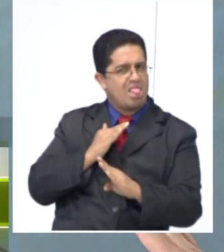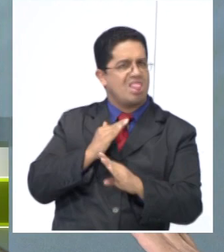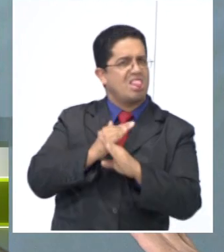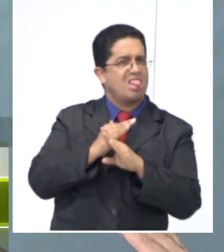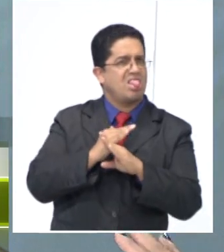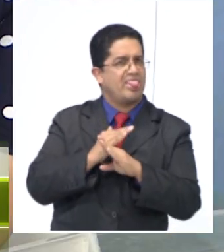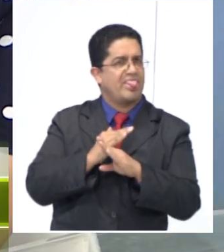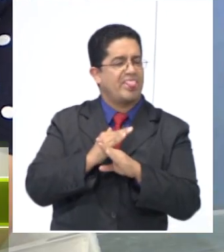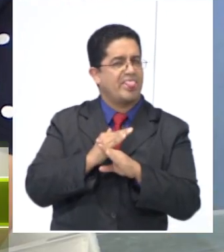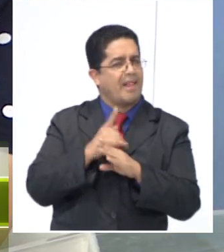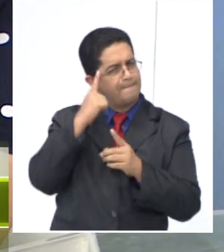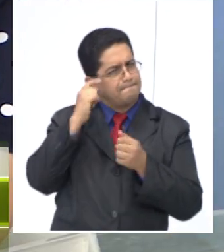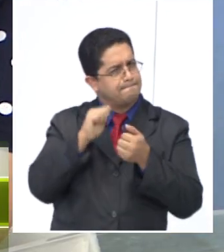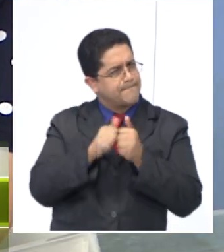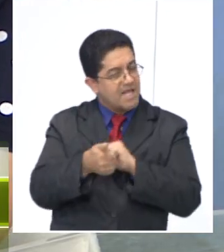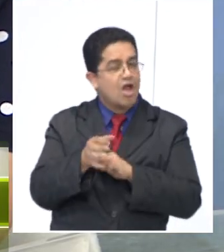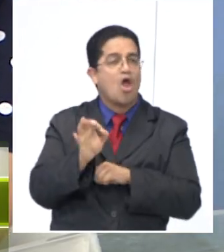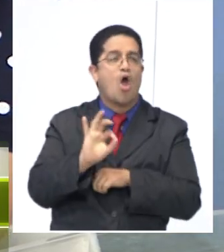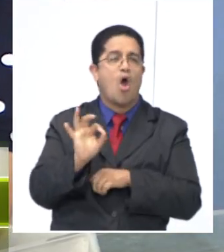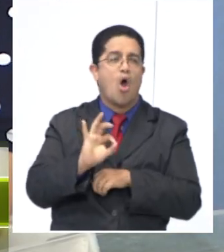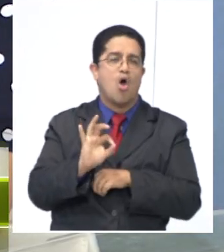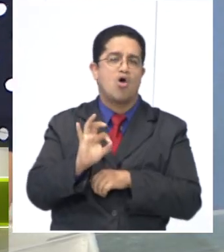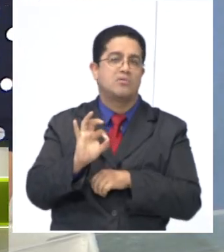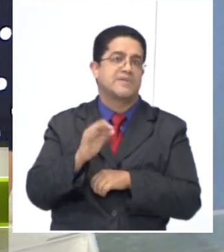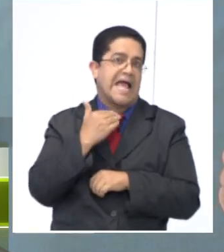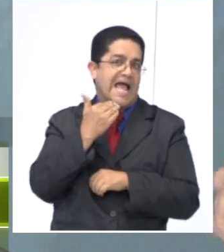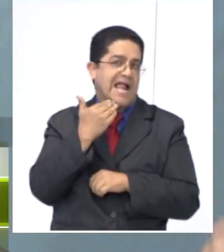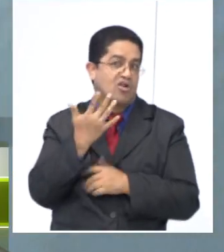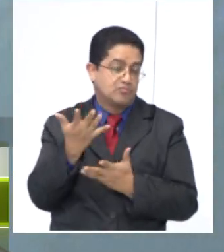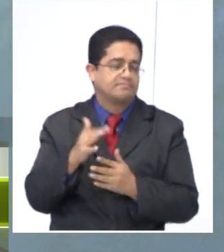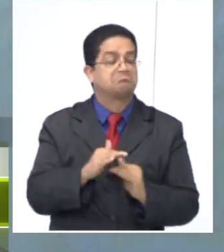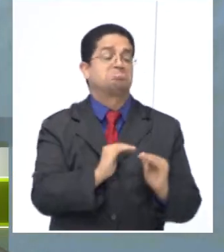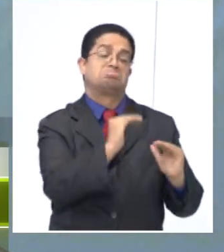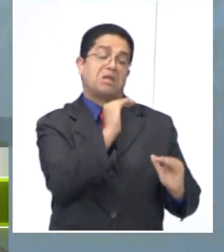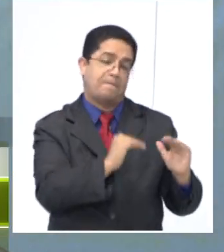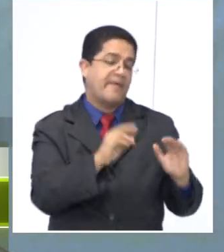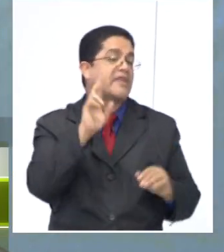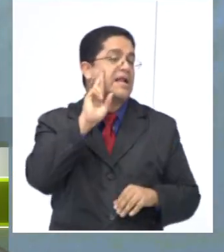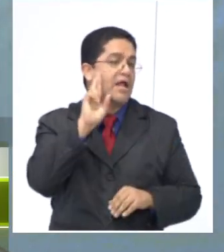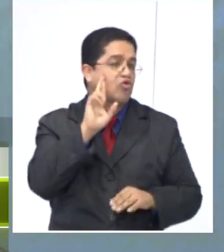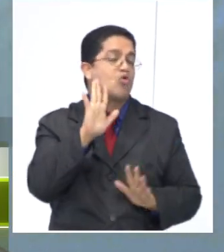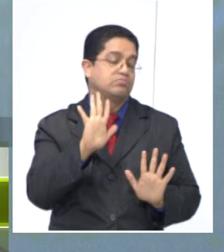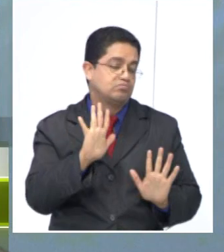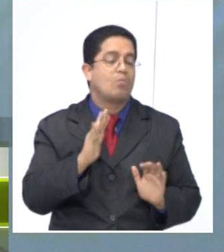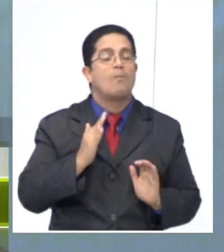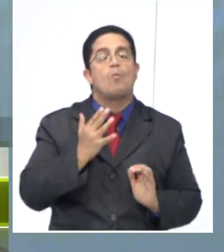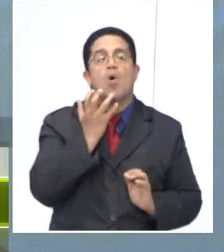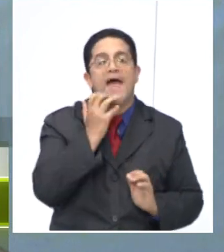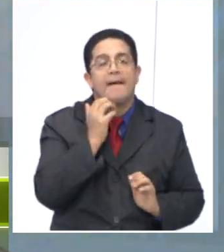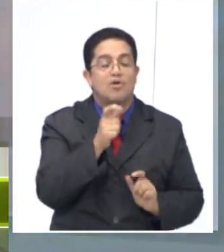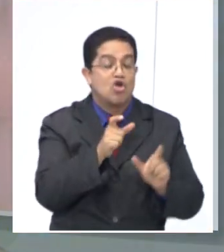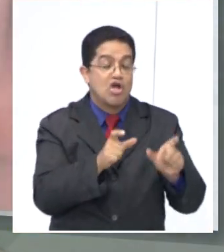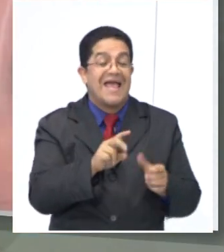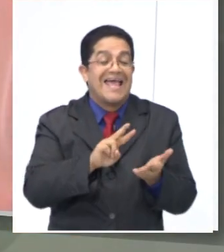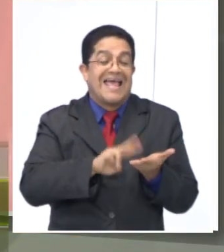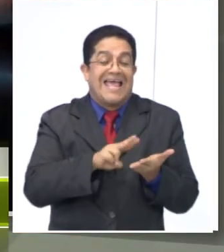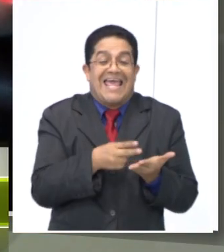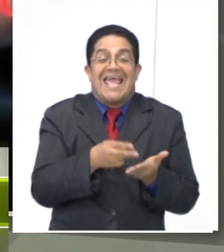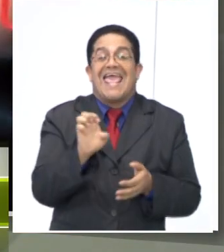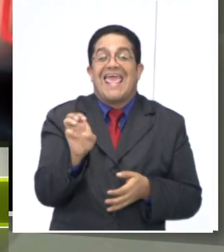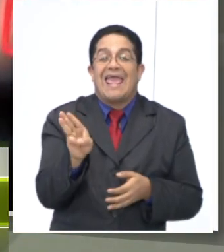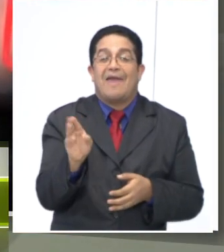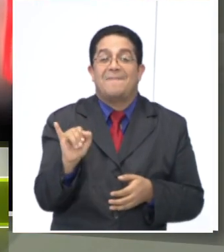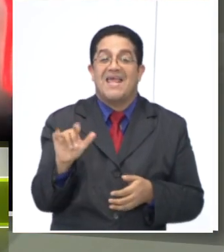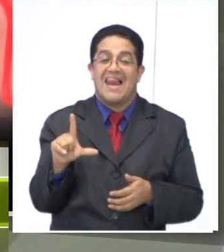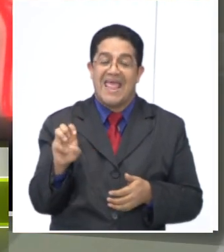pérdidas de conciencias o va a ser algo crónico. Dependiendo de la causa, pues si pudiéramos tener, por ejemplo, en el caso de la epilepsia, que es uno de los motivos